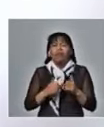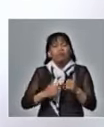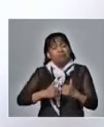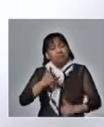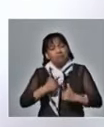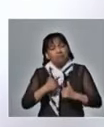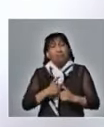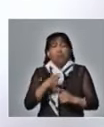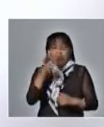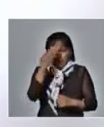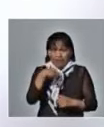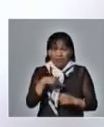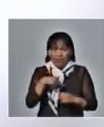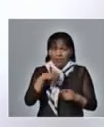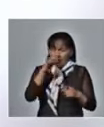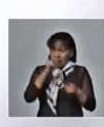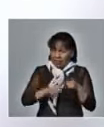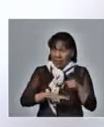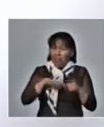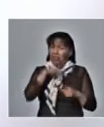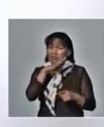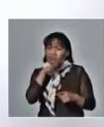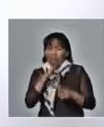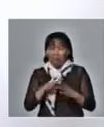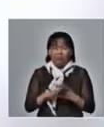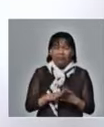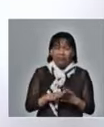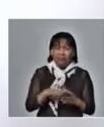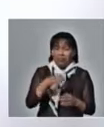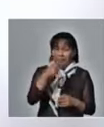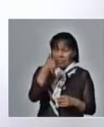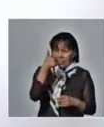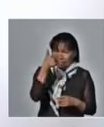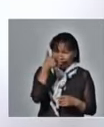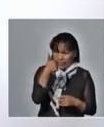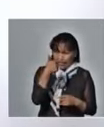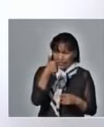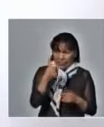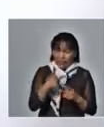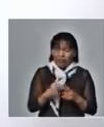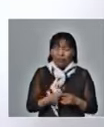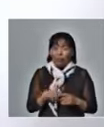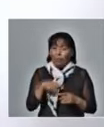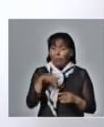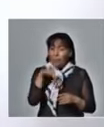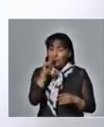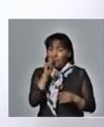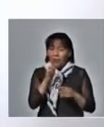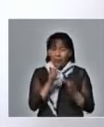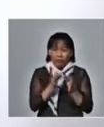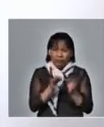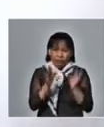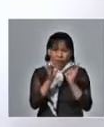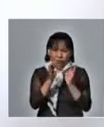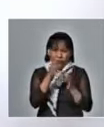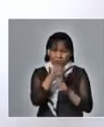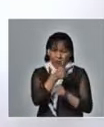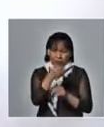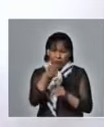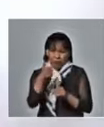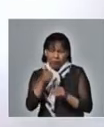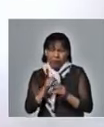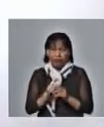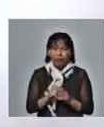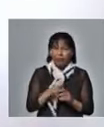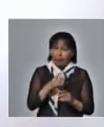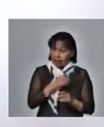materia, combate a la corrupción. Son 7 entes públicos, solo que la condición de estos entes públicos es